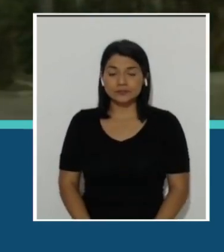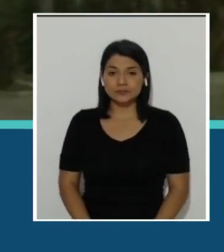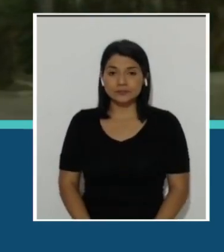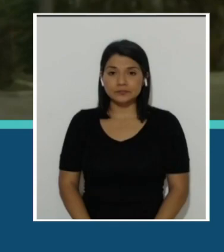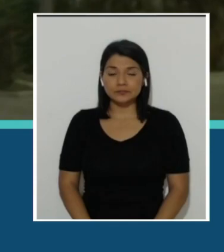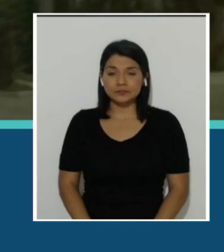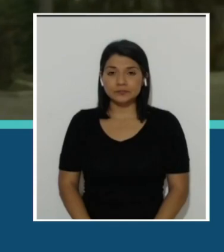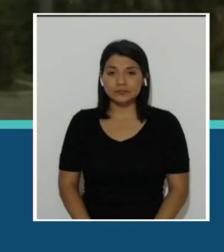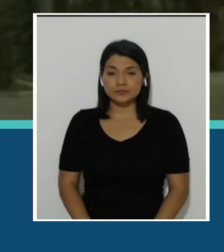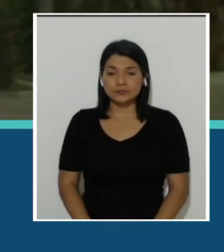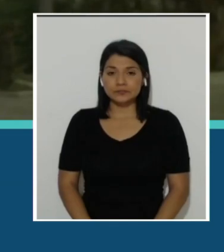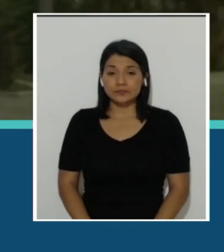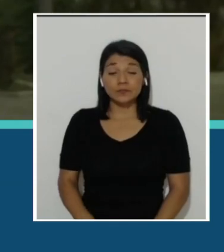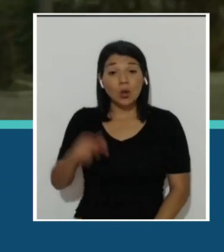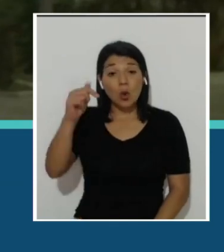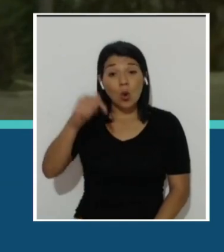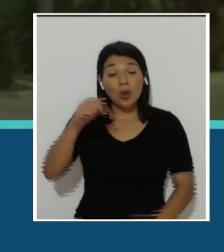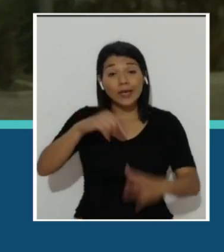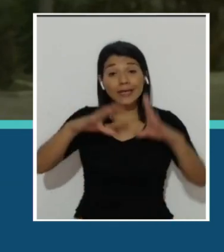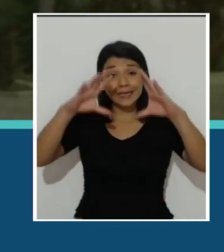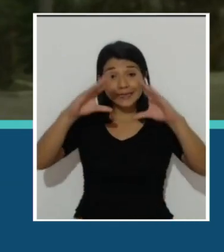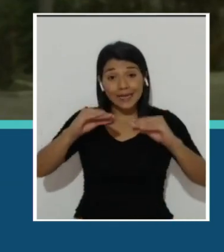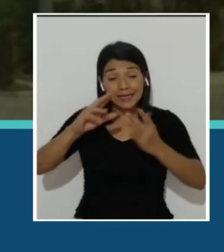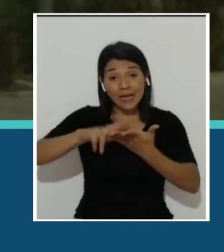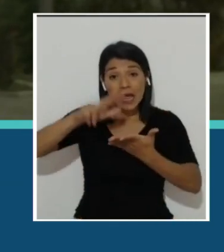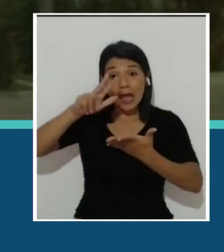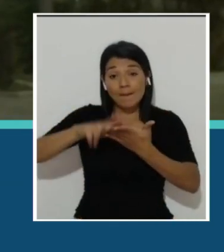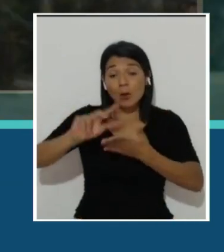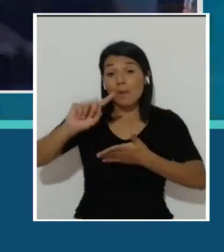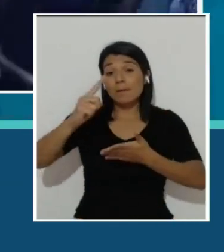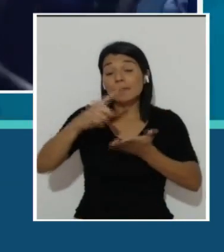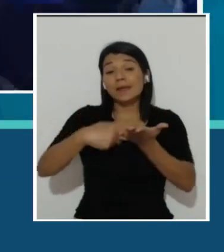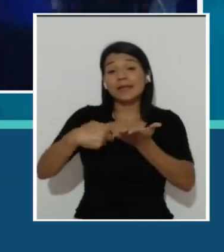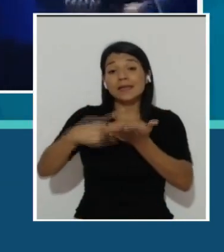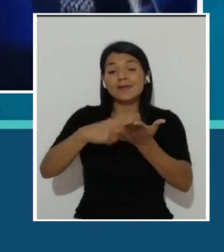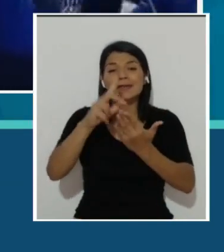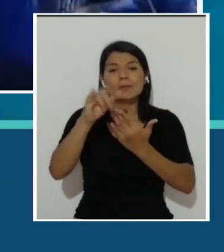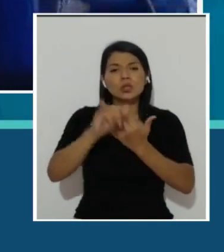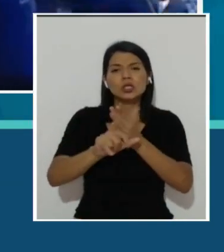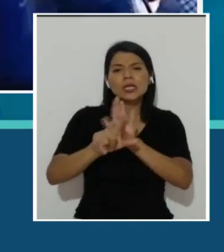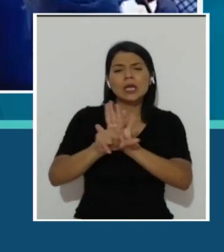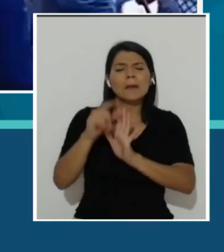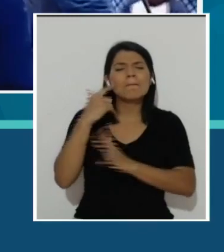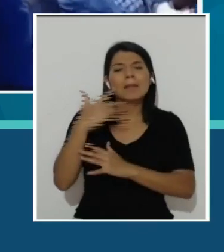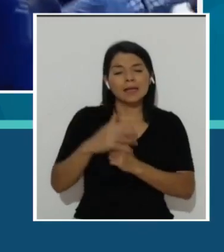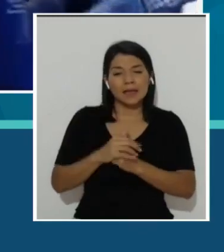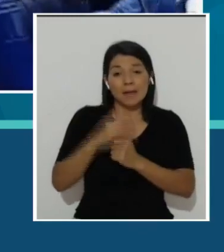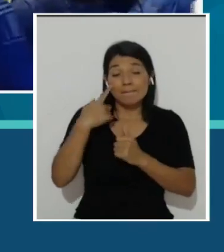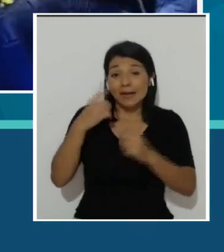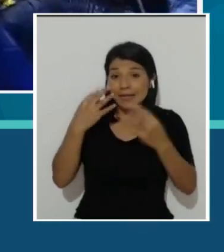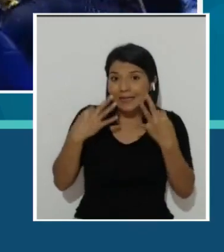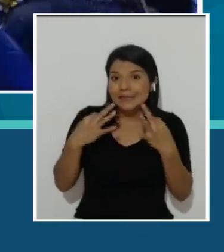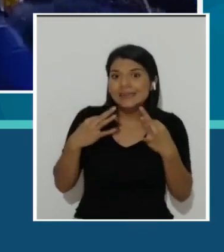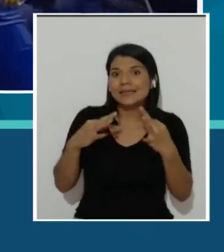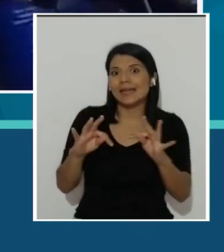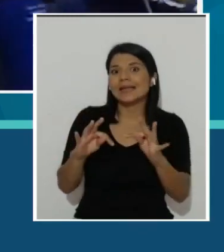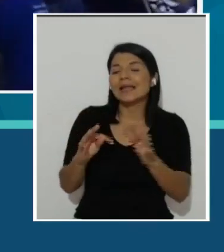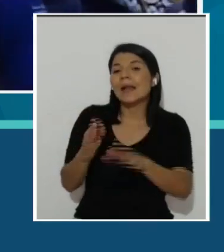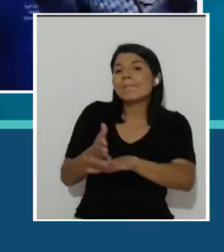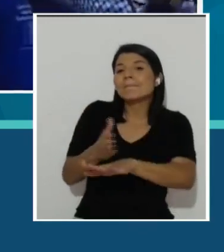Esta tarde se aprobó en primer debate el proyecto de ley que busca la recuperación de la riqueza atunera que verá